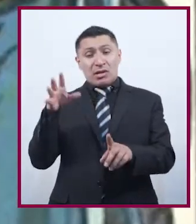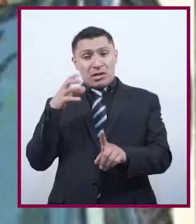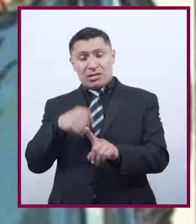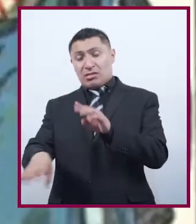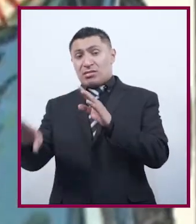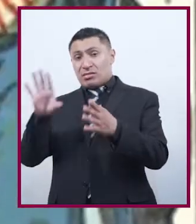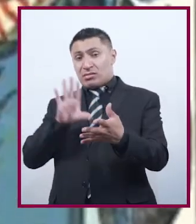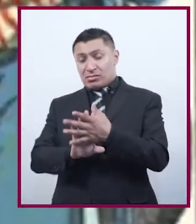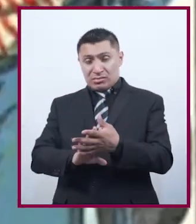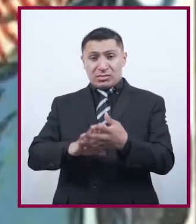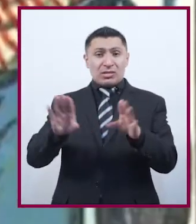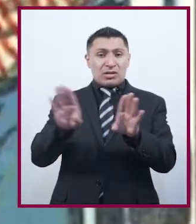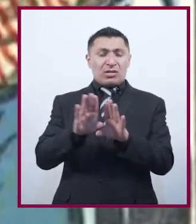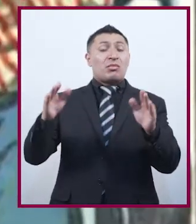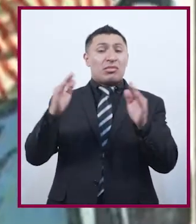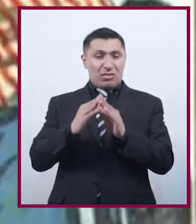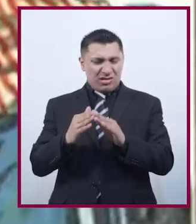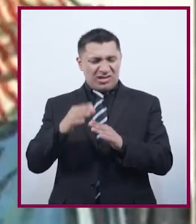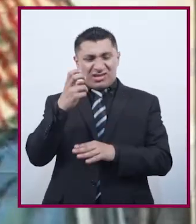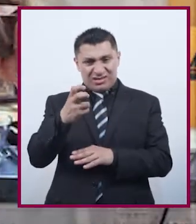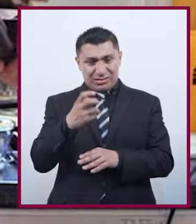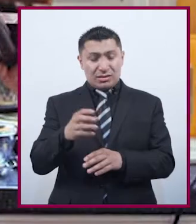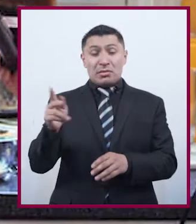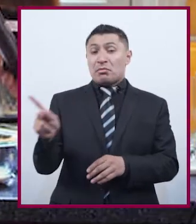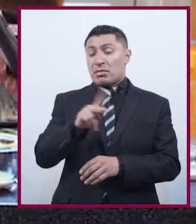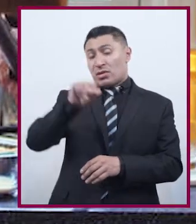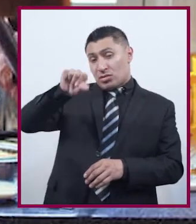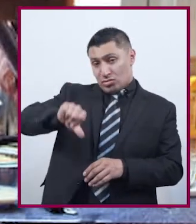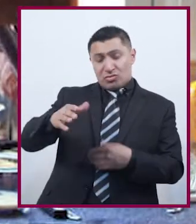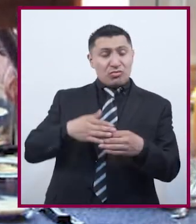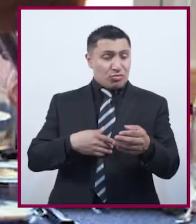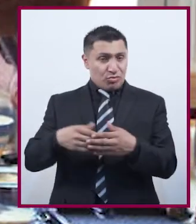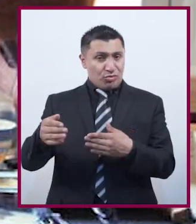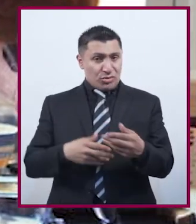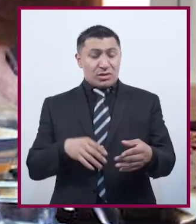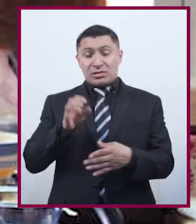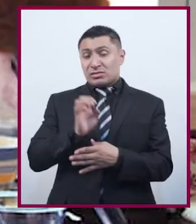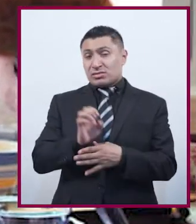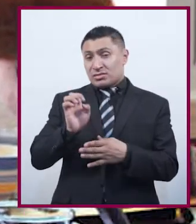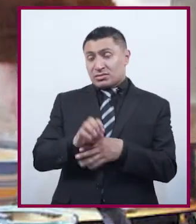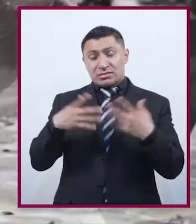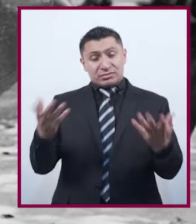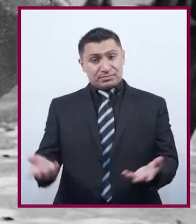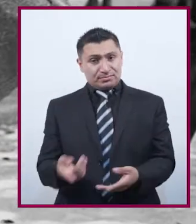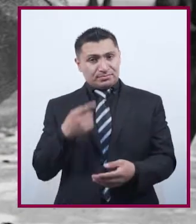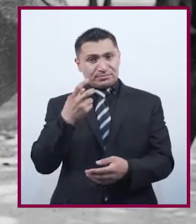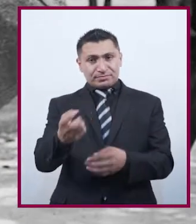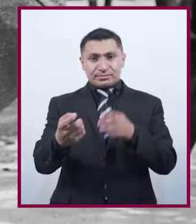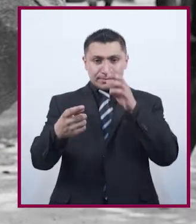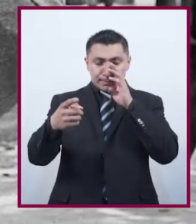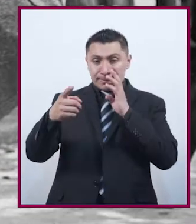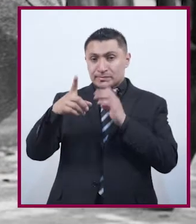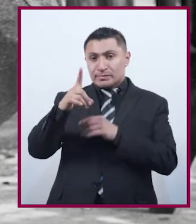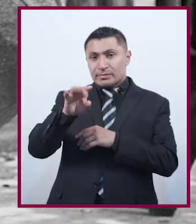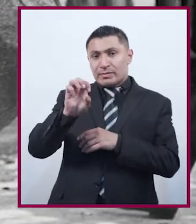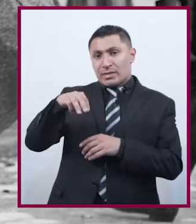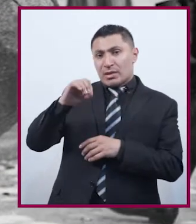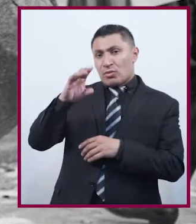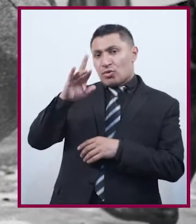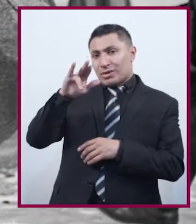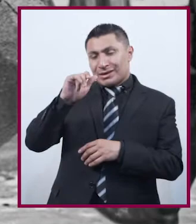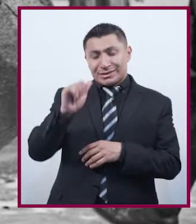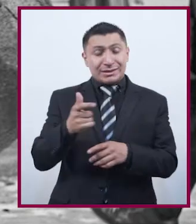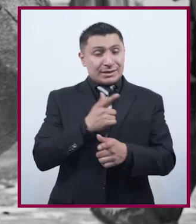quienes serían recluidos al hogar, algo muy similar a lo que pasa hoy en día. Entonces, ante la insistencia de